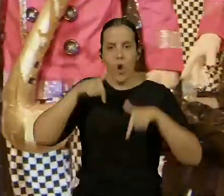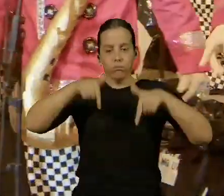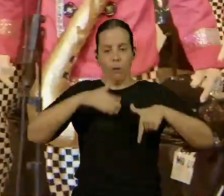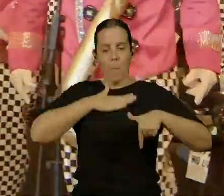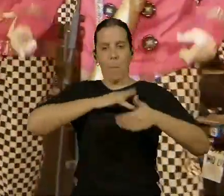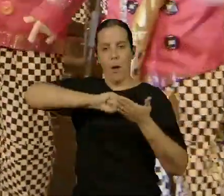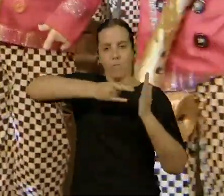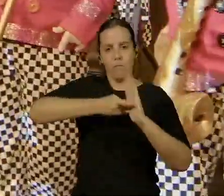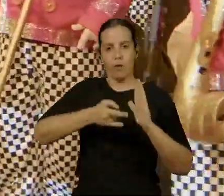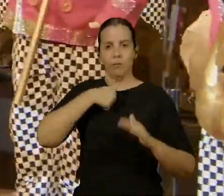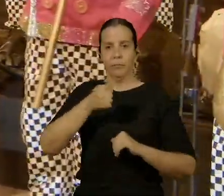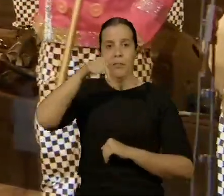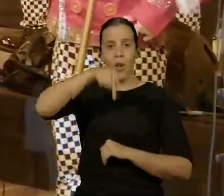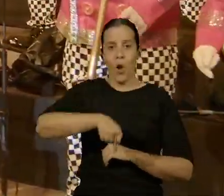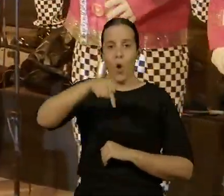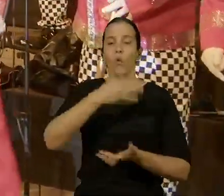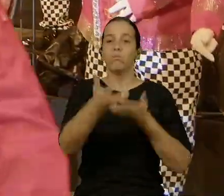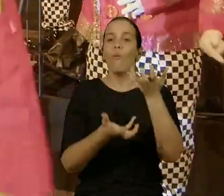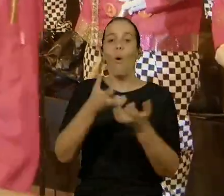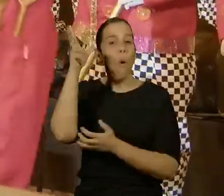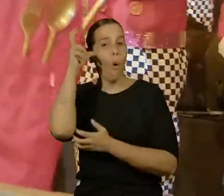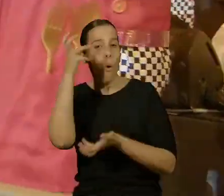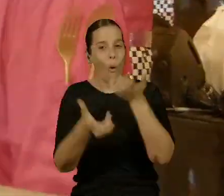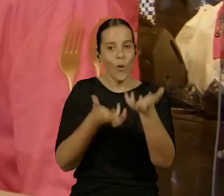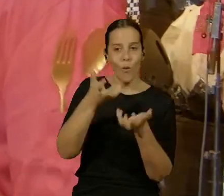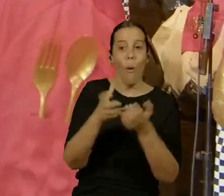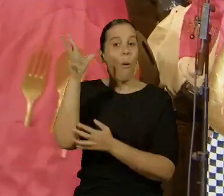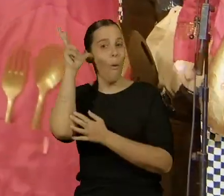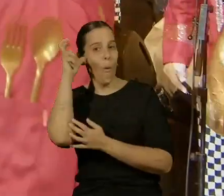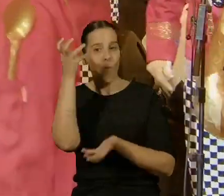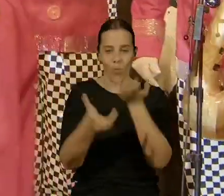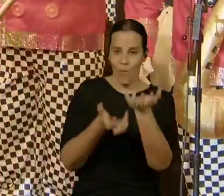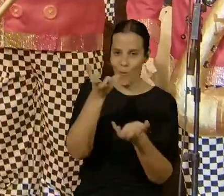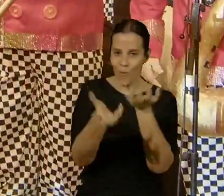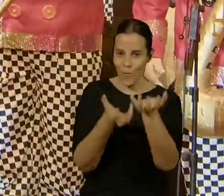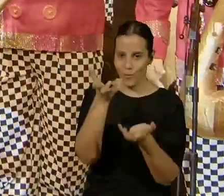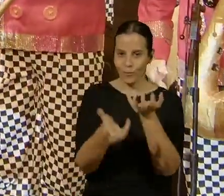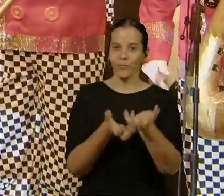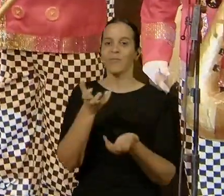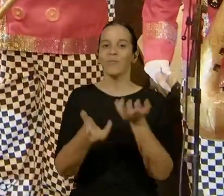proyecto, Oído Cocina, Oído Cocina.